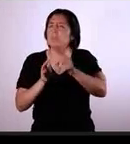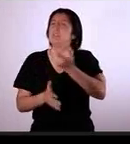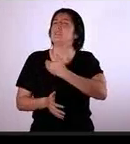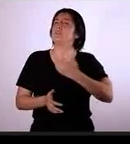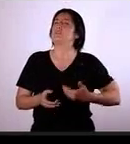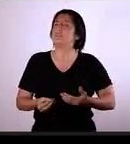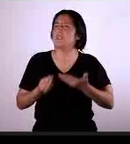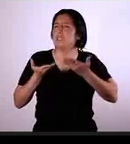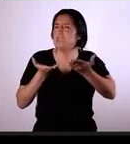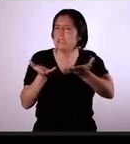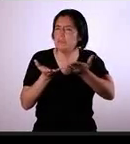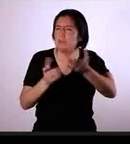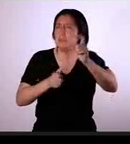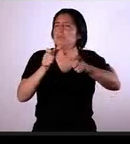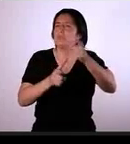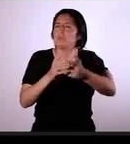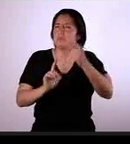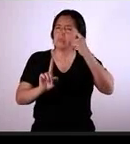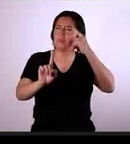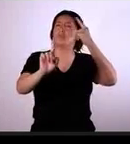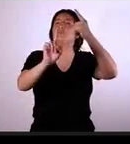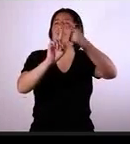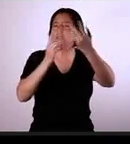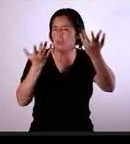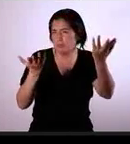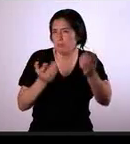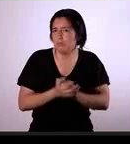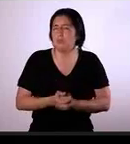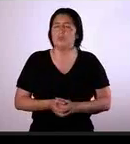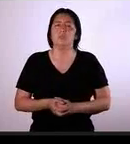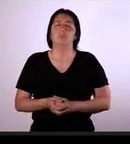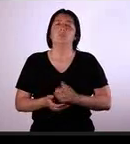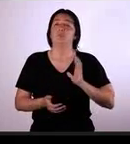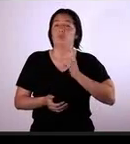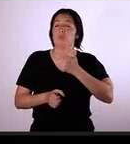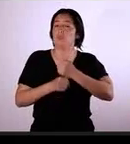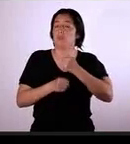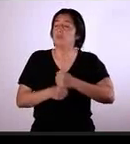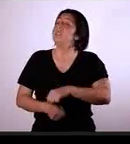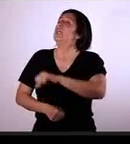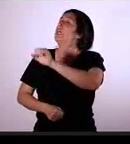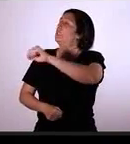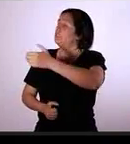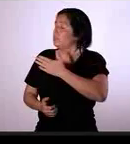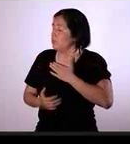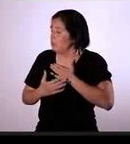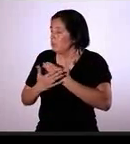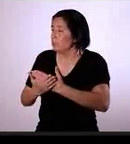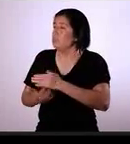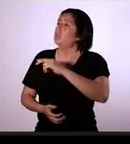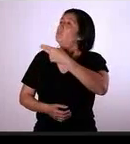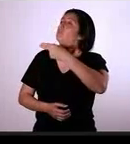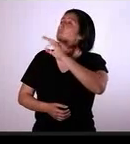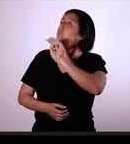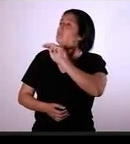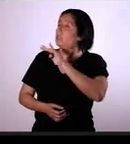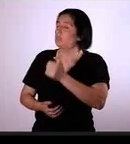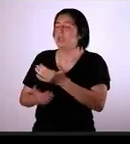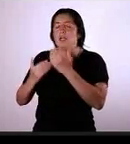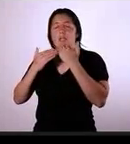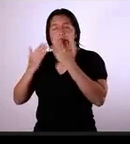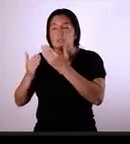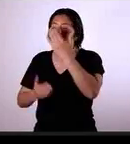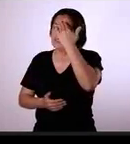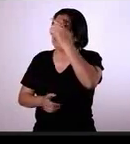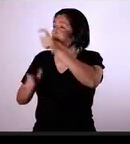al servicio de los ciudadanos, que es, digamos, la finalidad última, ¿no? De nuestro Así trabajo. Así es, mi querido Humberto. Realmente te agradezco. Ya